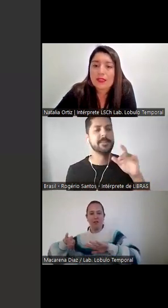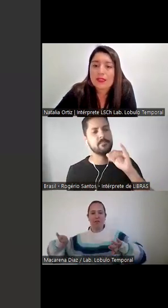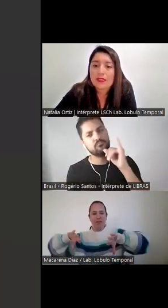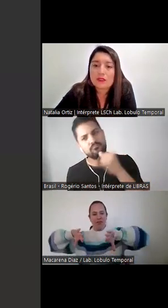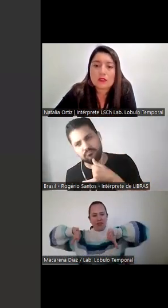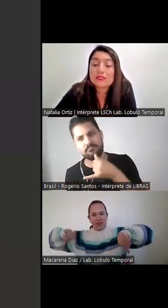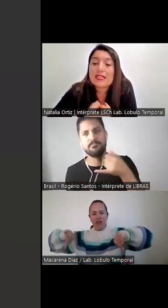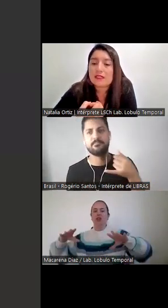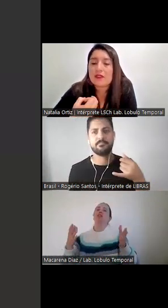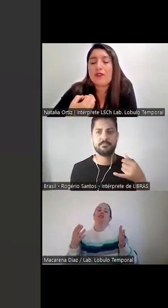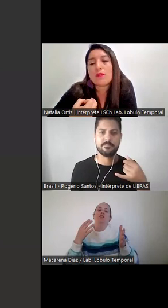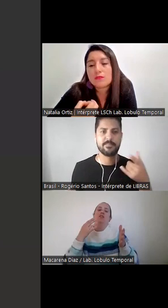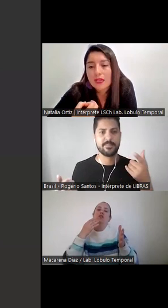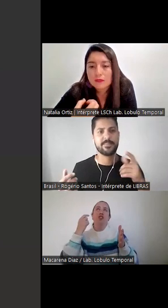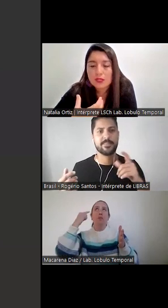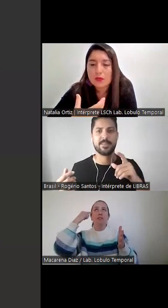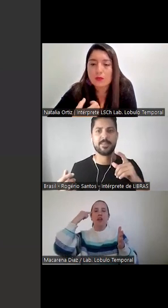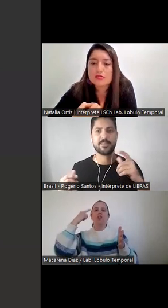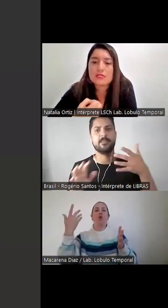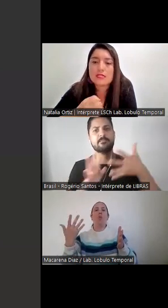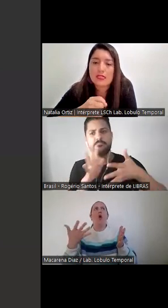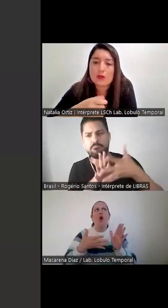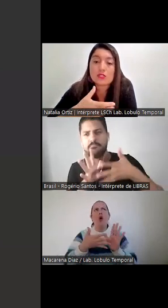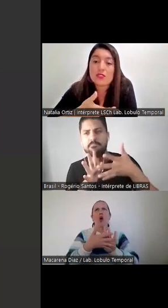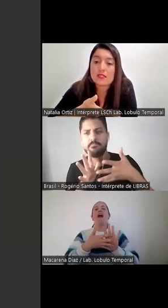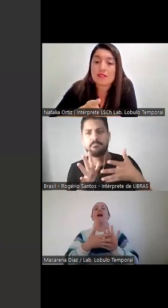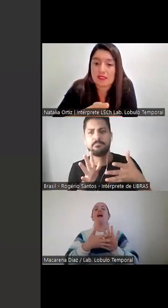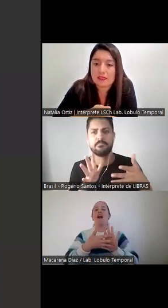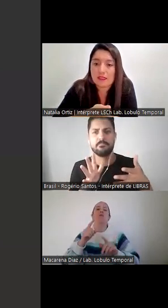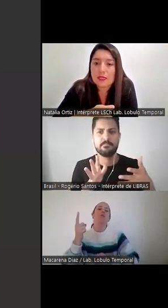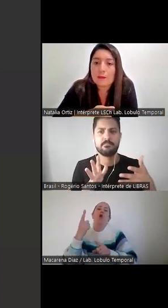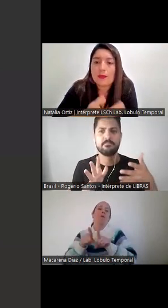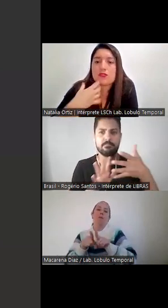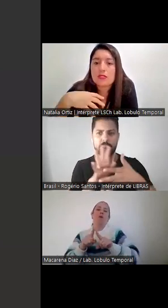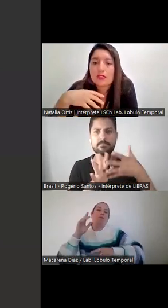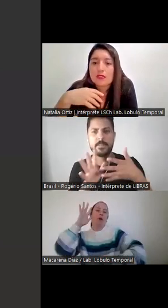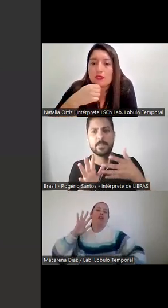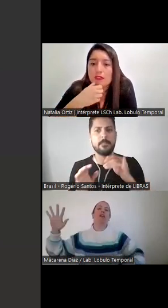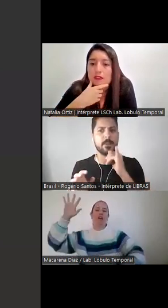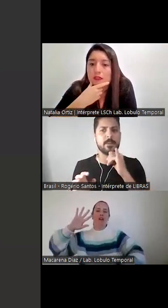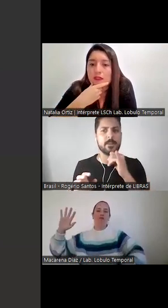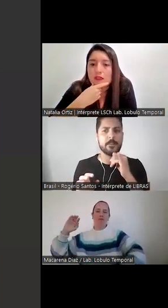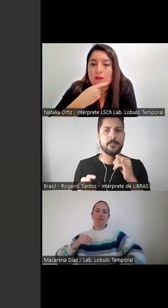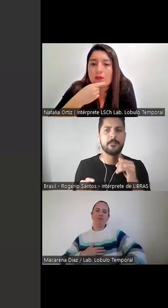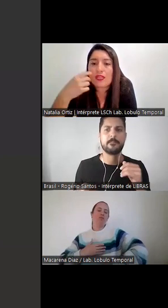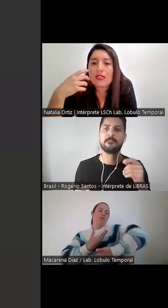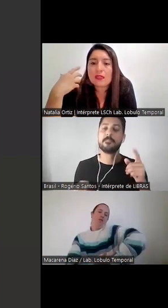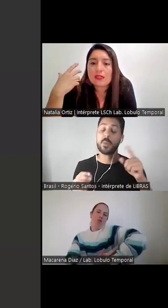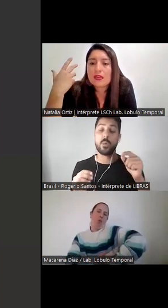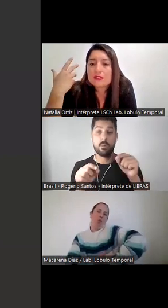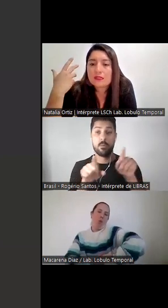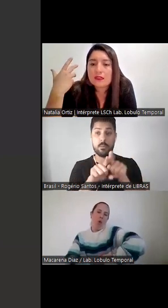pueden, no conocen la seña formal, por ejemplo, la lengua de señas chilena, cómo se dice triste, pero sí